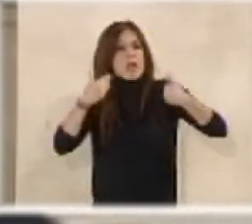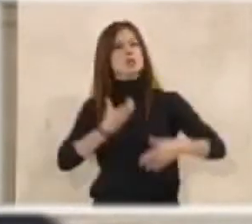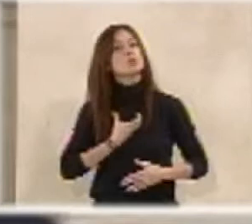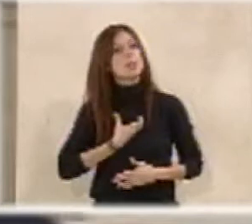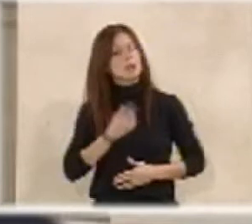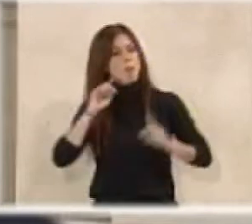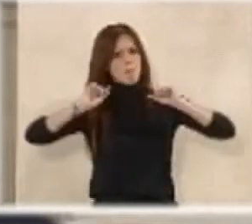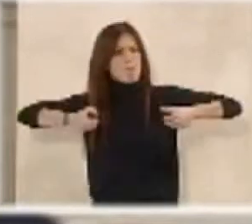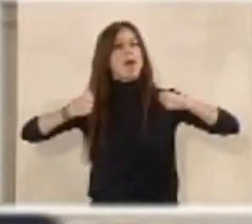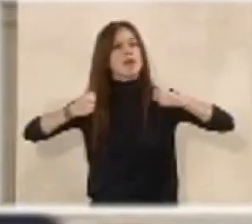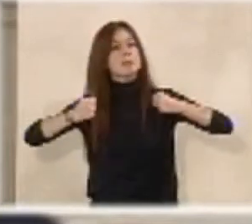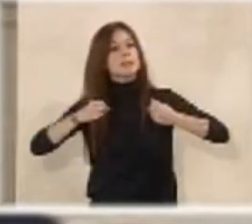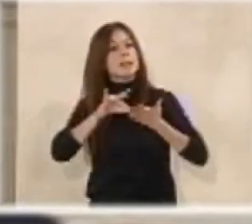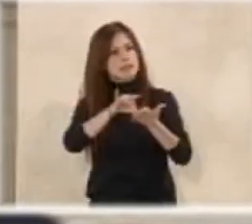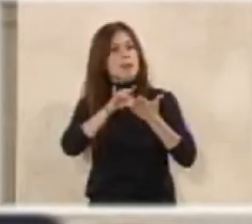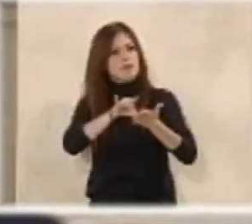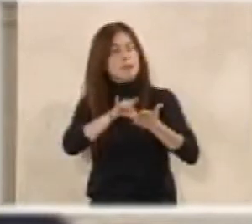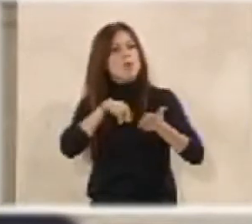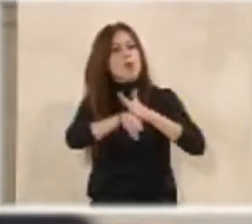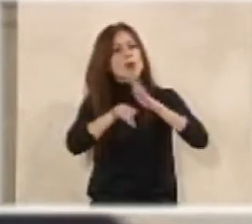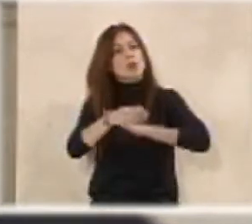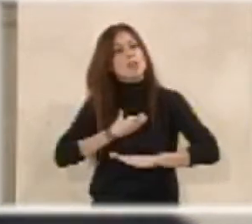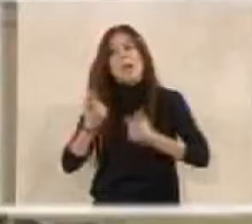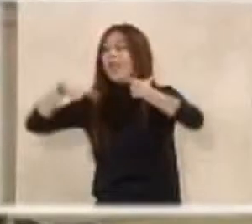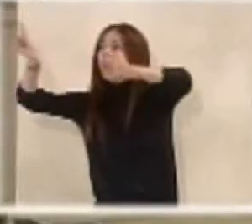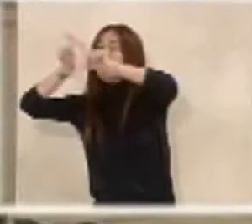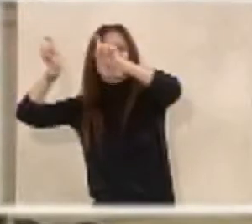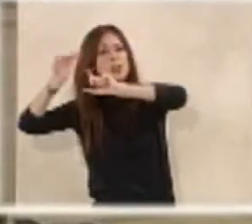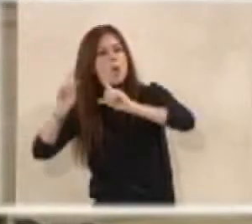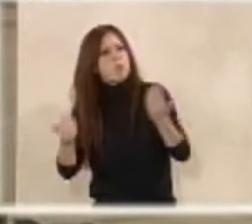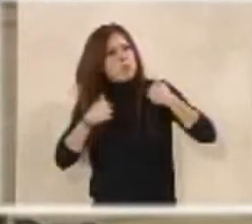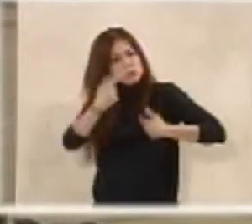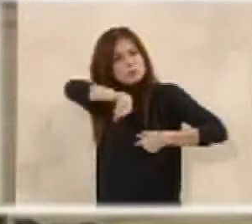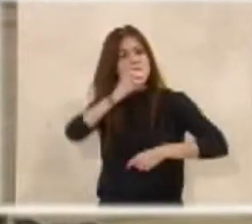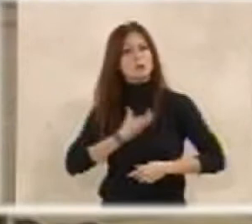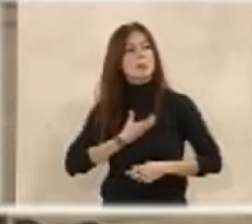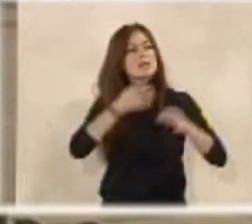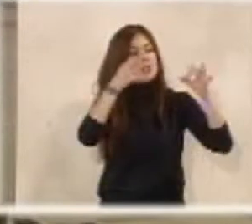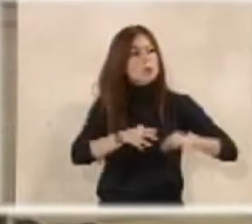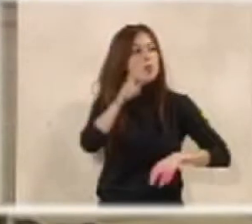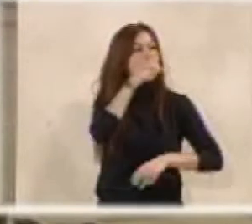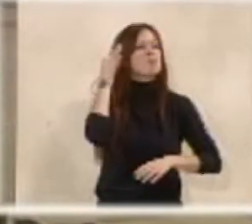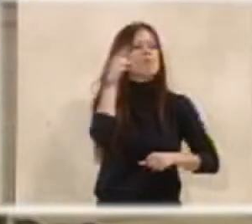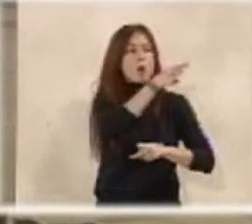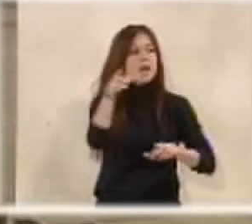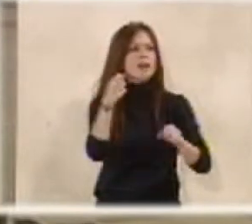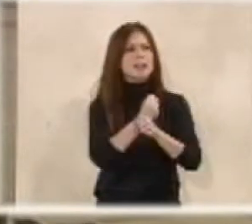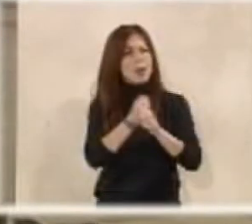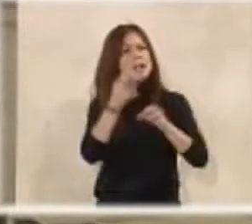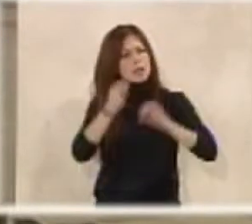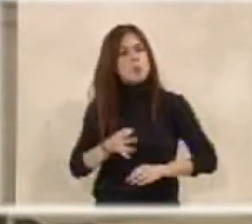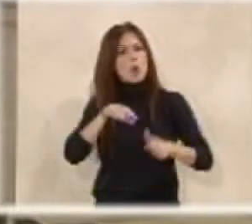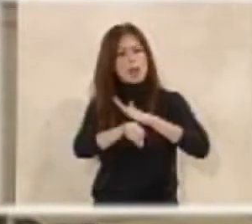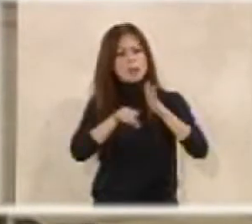no son valientes y gestionamos este servicio desde el ayuntamiento en vez de gestionarlo con una empresa. Seguramente que a las trabajadoras recibirían más dinero